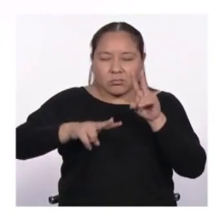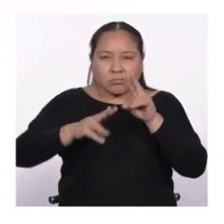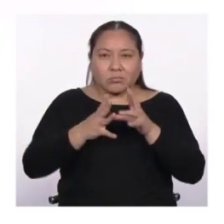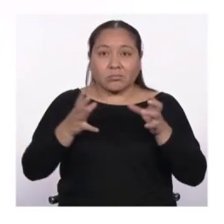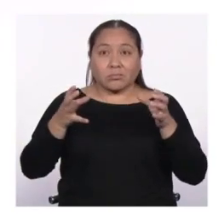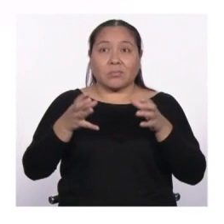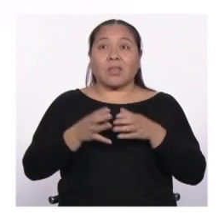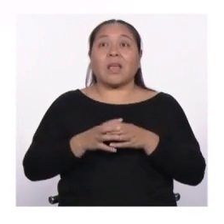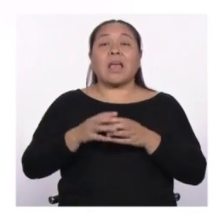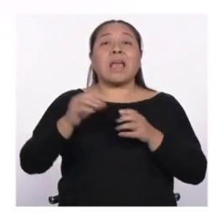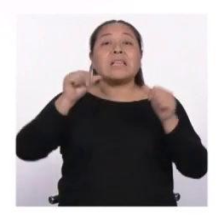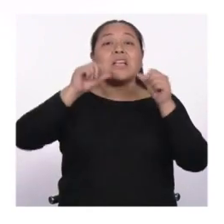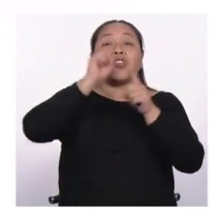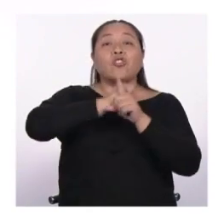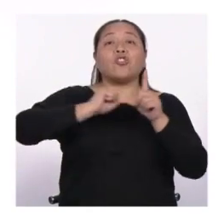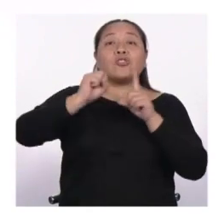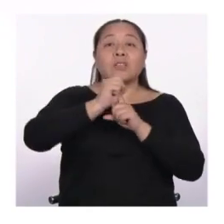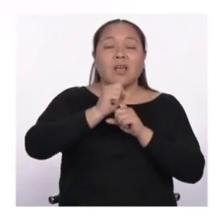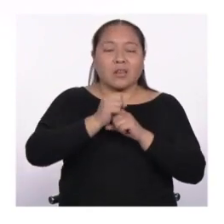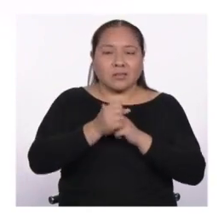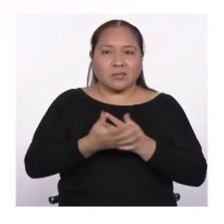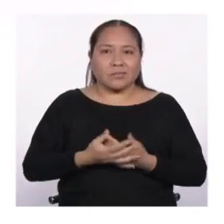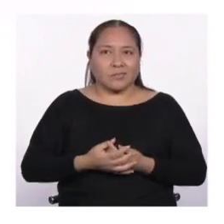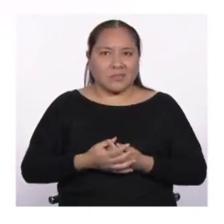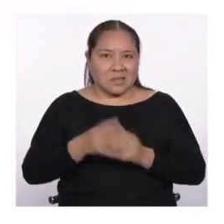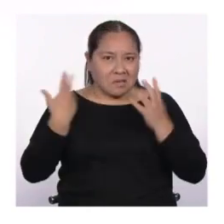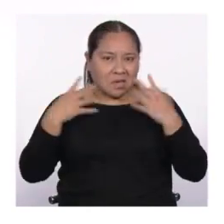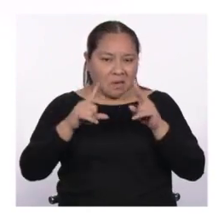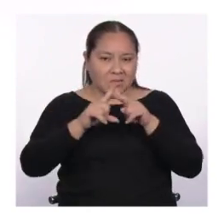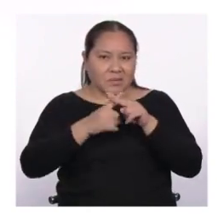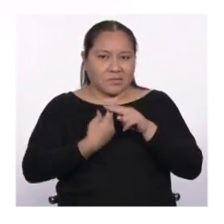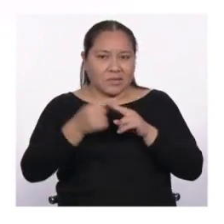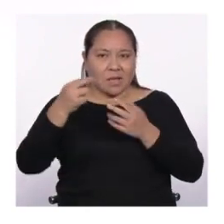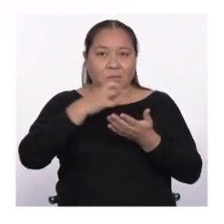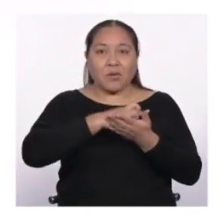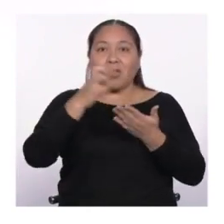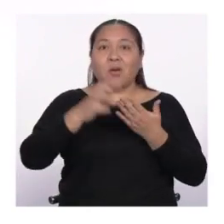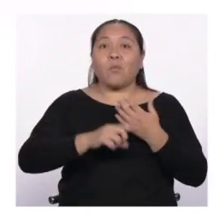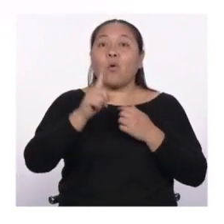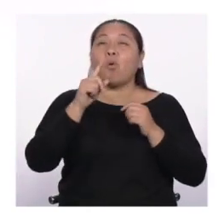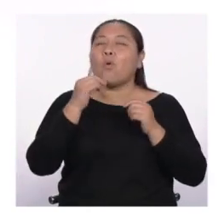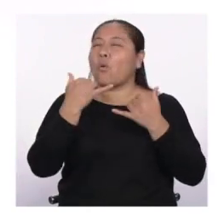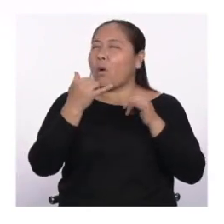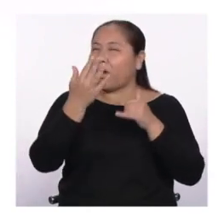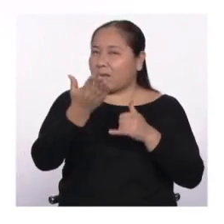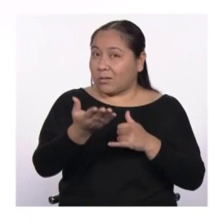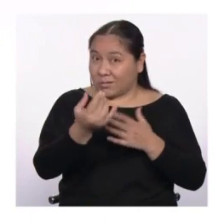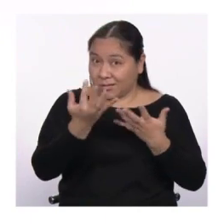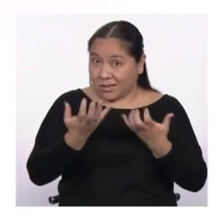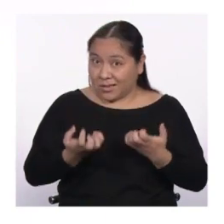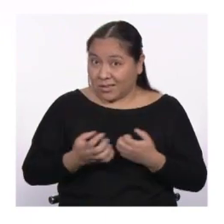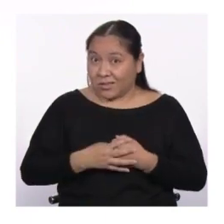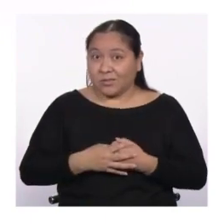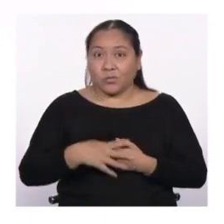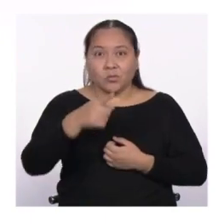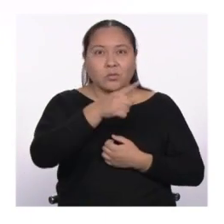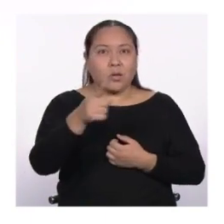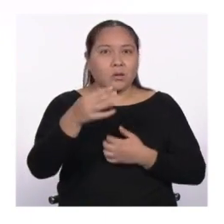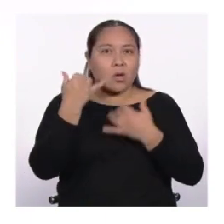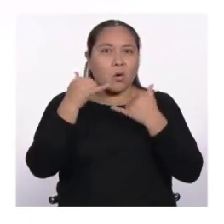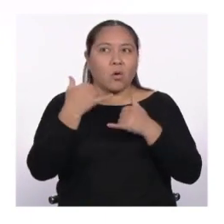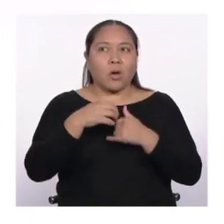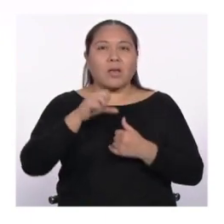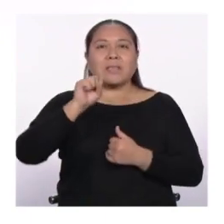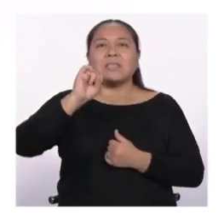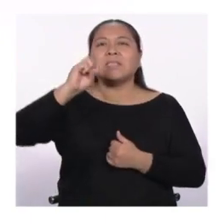de ciencias sociales. Y para hacerlo, vamos a empezar el programa con un jueguito. ¿Qué les parece? ¿Alguna vez han jugado